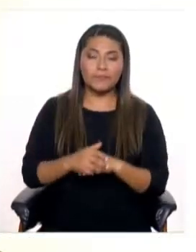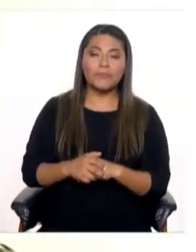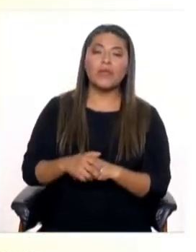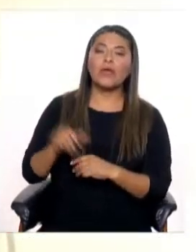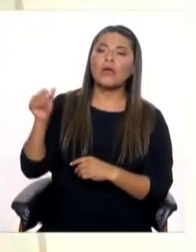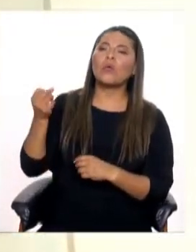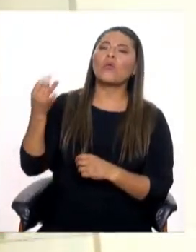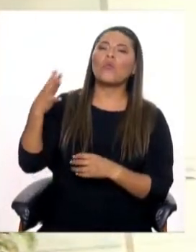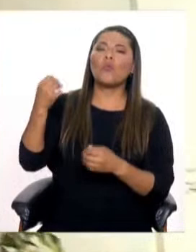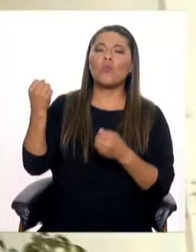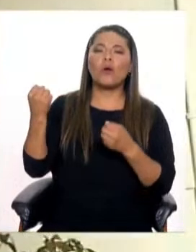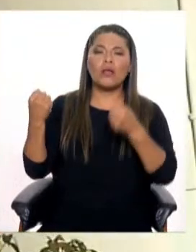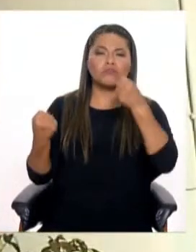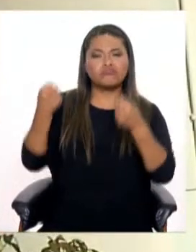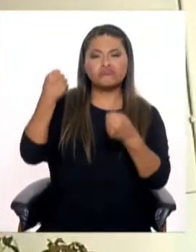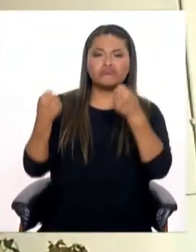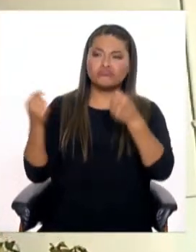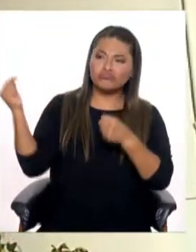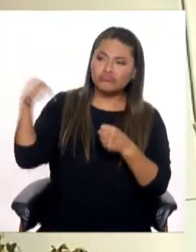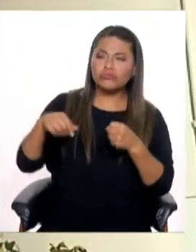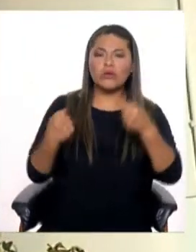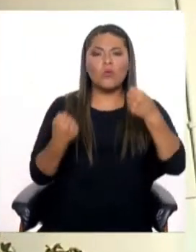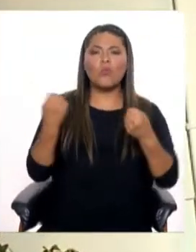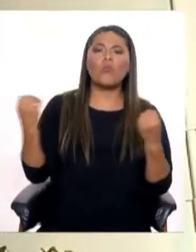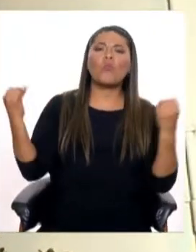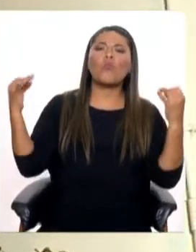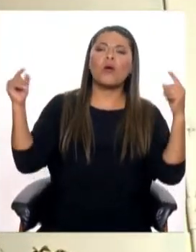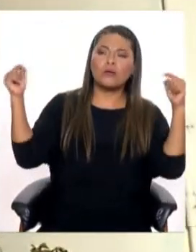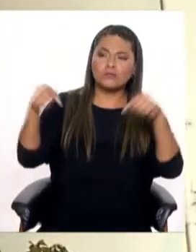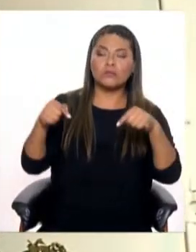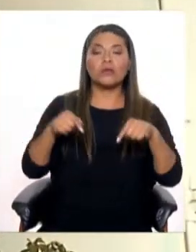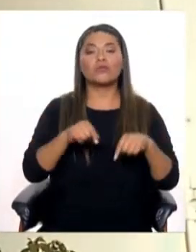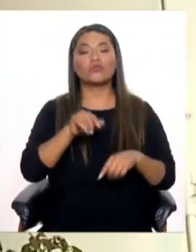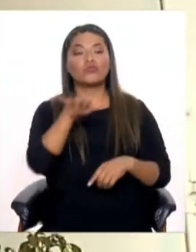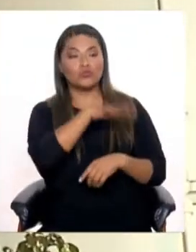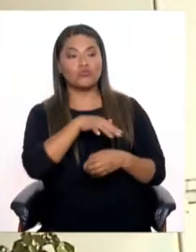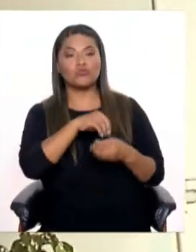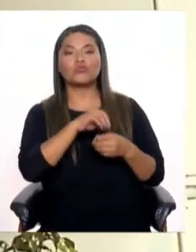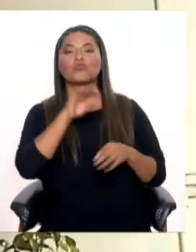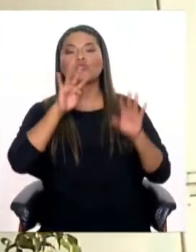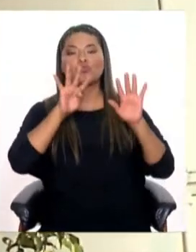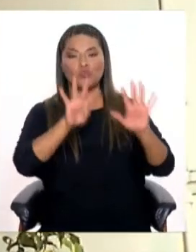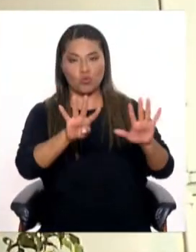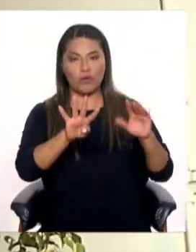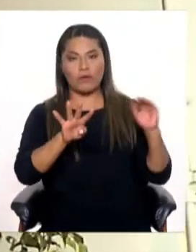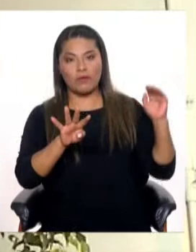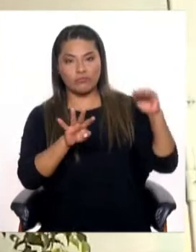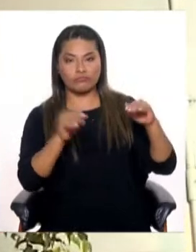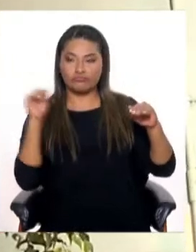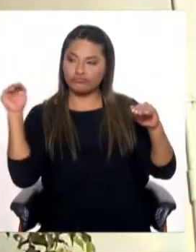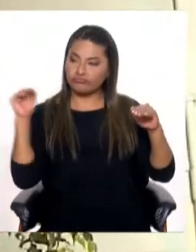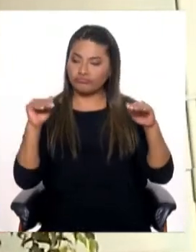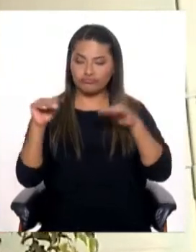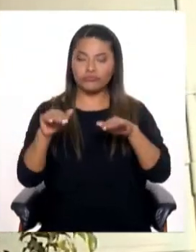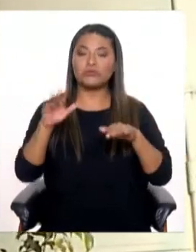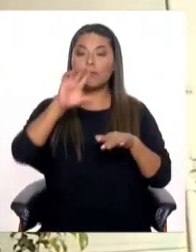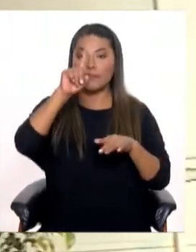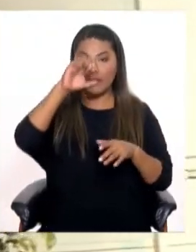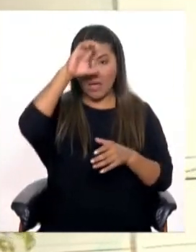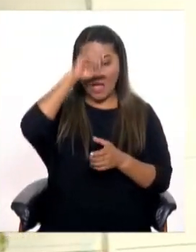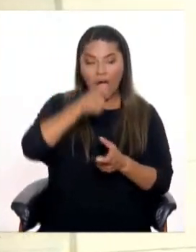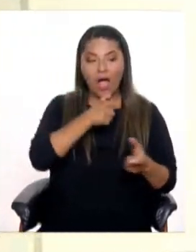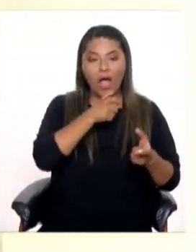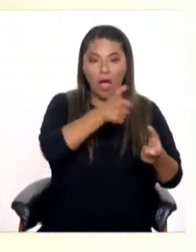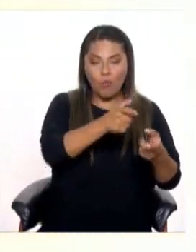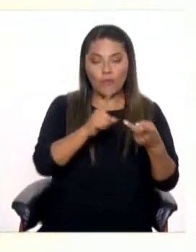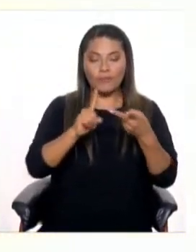¿Cuántas ambulancias de bomberos han trabajado? En total son 9 unidades, una ambulancia, unidades de agua, unidades